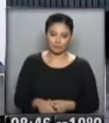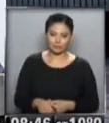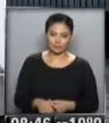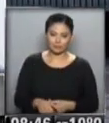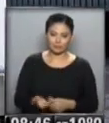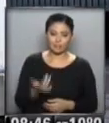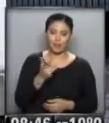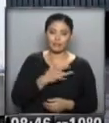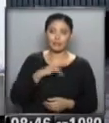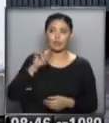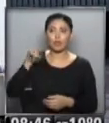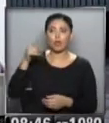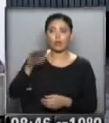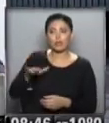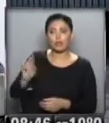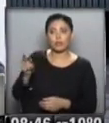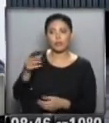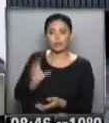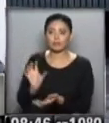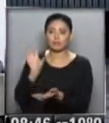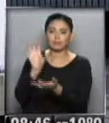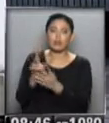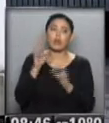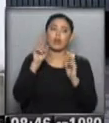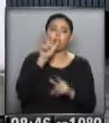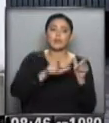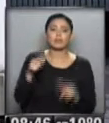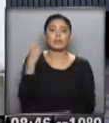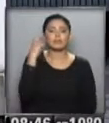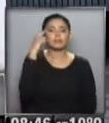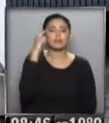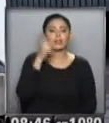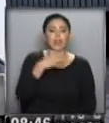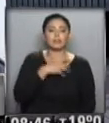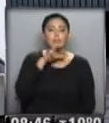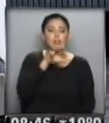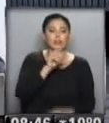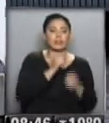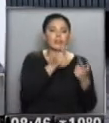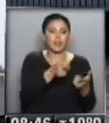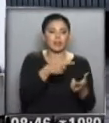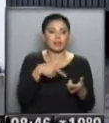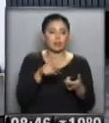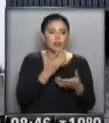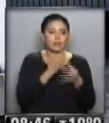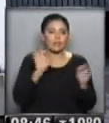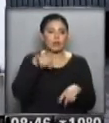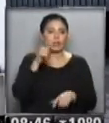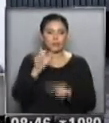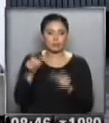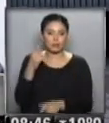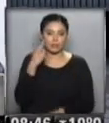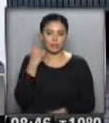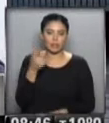que un angelito se lo dio esperamos que la gente tome conciencia que donar órganos salva vidas y que se